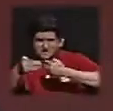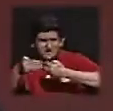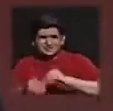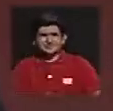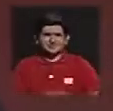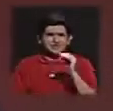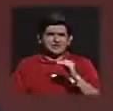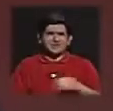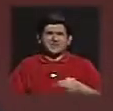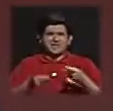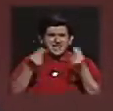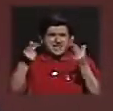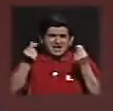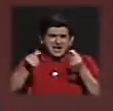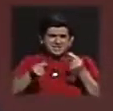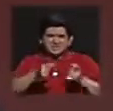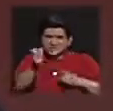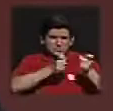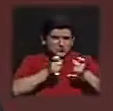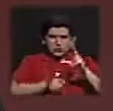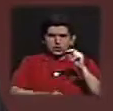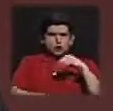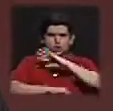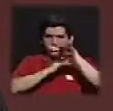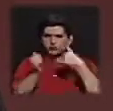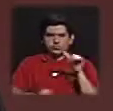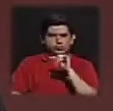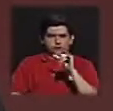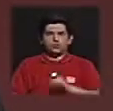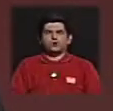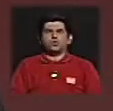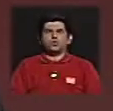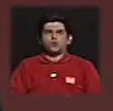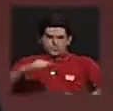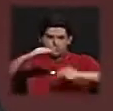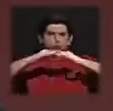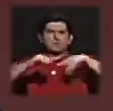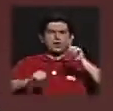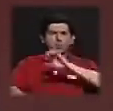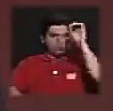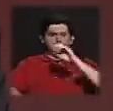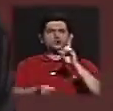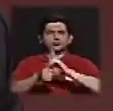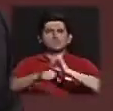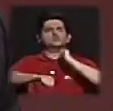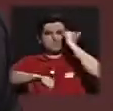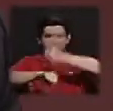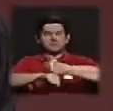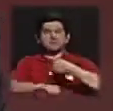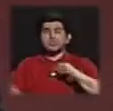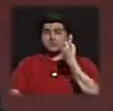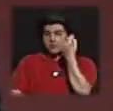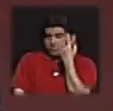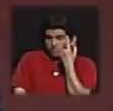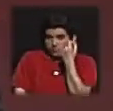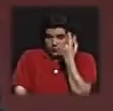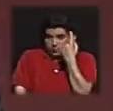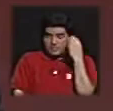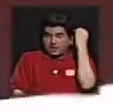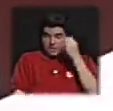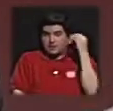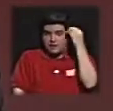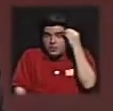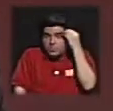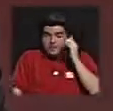y gastos administrativos, que son solo unos, que el tope que puso el legislador es el 1%, y más bien lo que yo interpreto de la